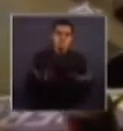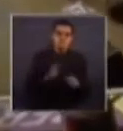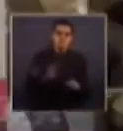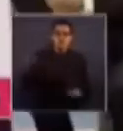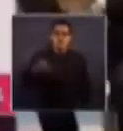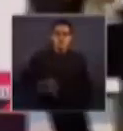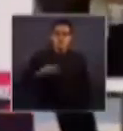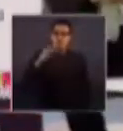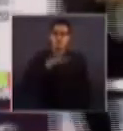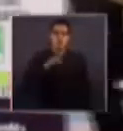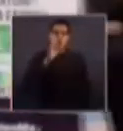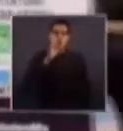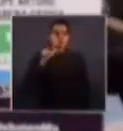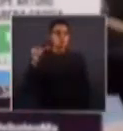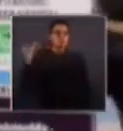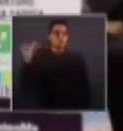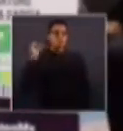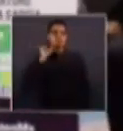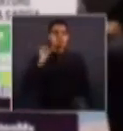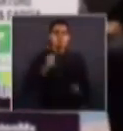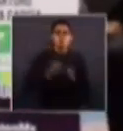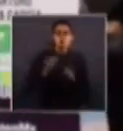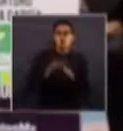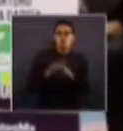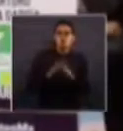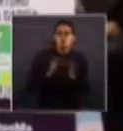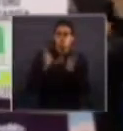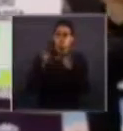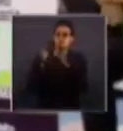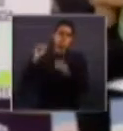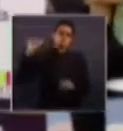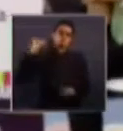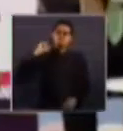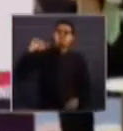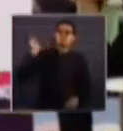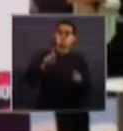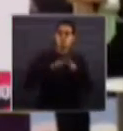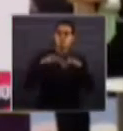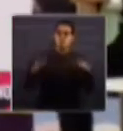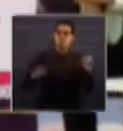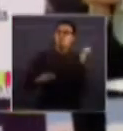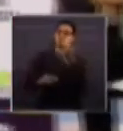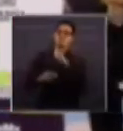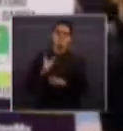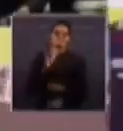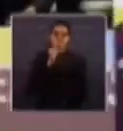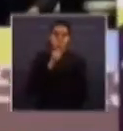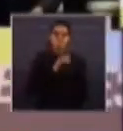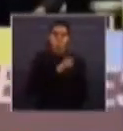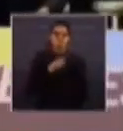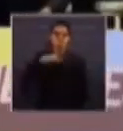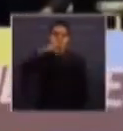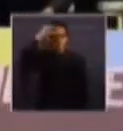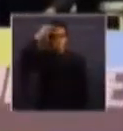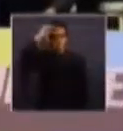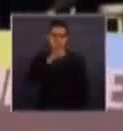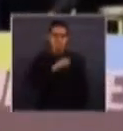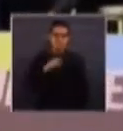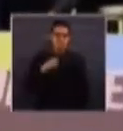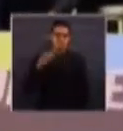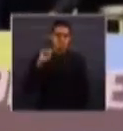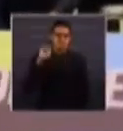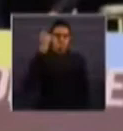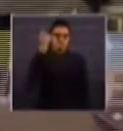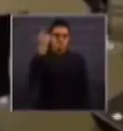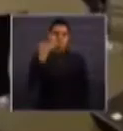problema de la inseguridad matando moscas con periódicos. Hay que usar inteligencia, hay que usar tecnología y por supuesto